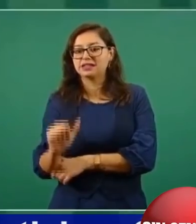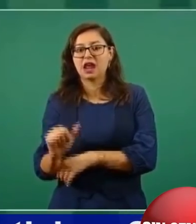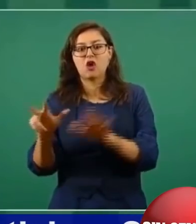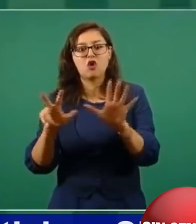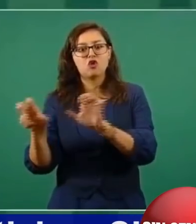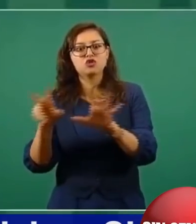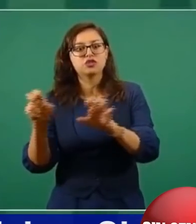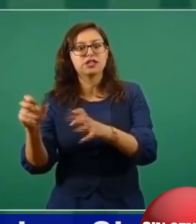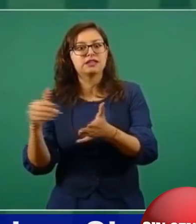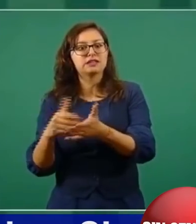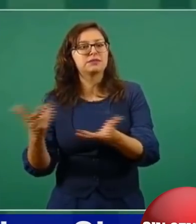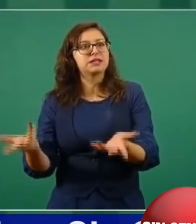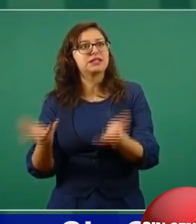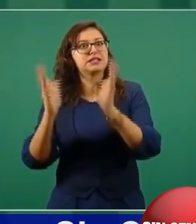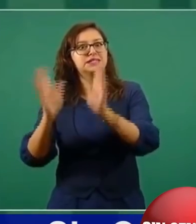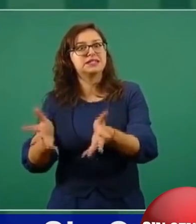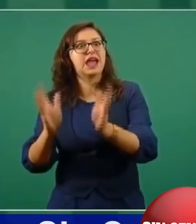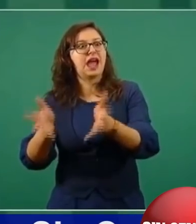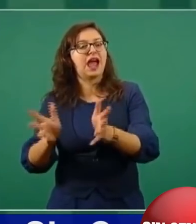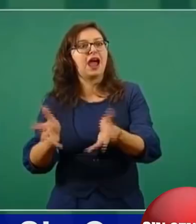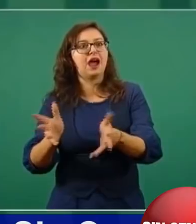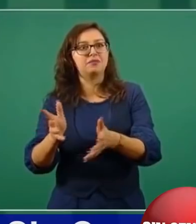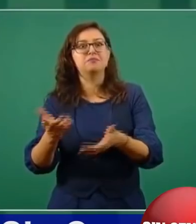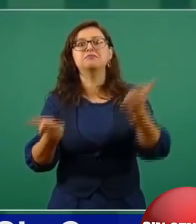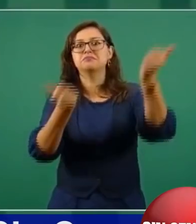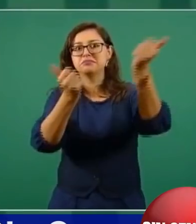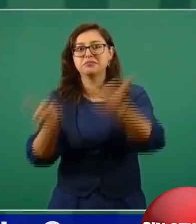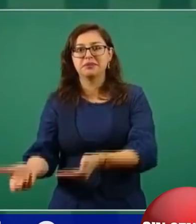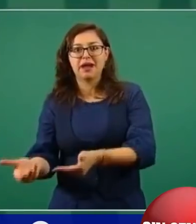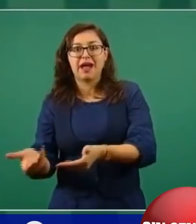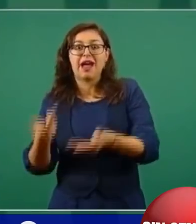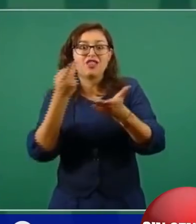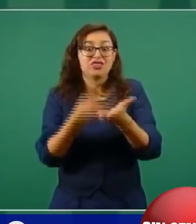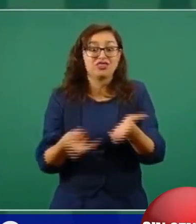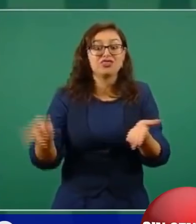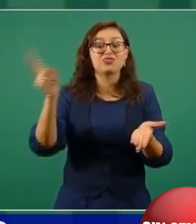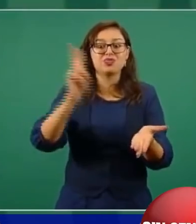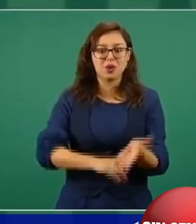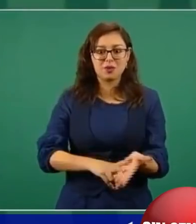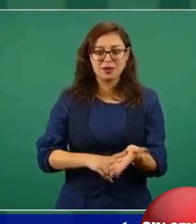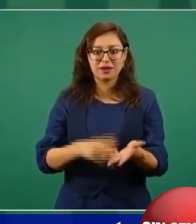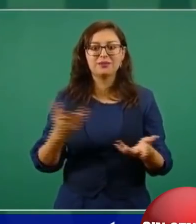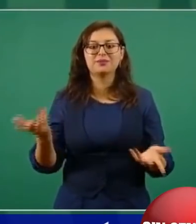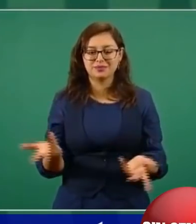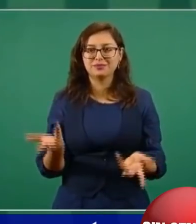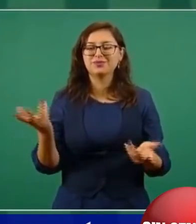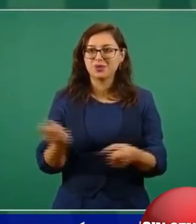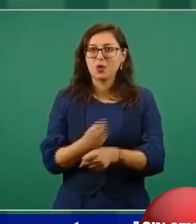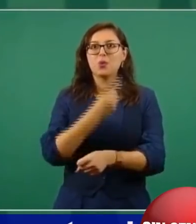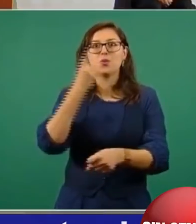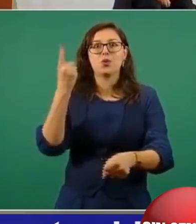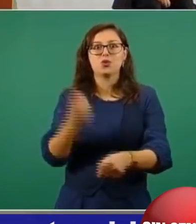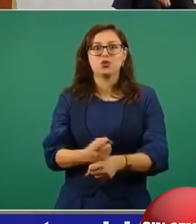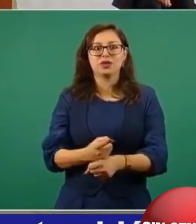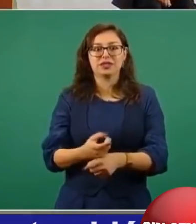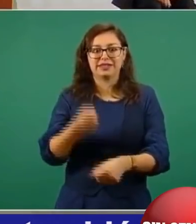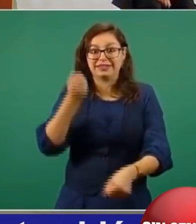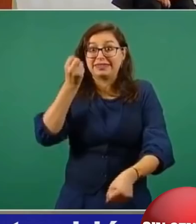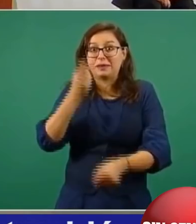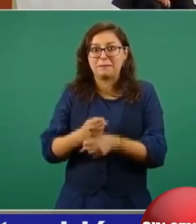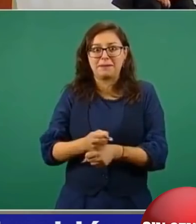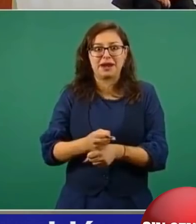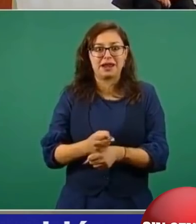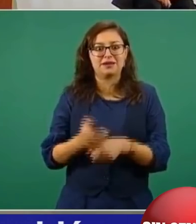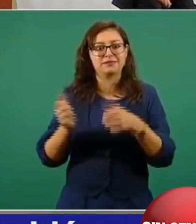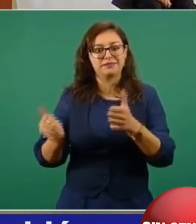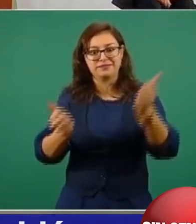¿Por qué razón? Porque se siguió buscando oportunidades y se encontró la posibilidad de tener un embarque anticipado. Esto